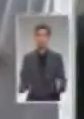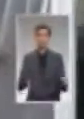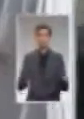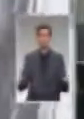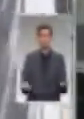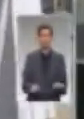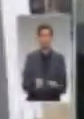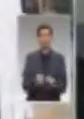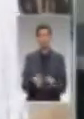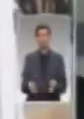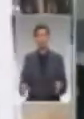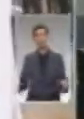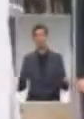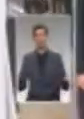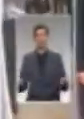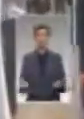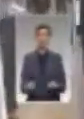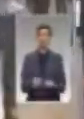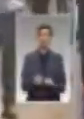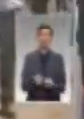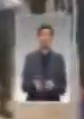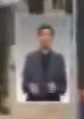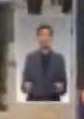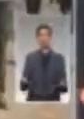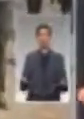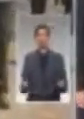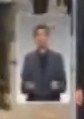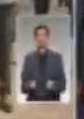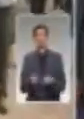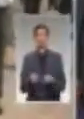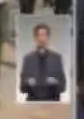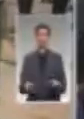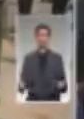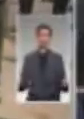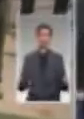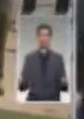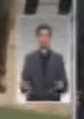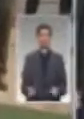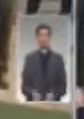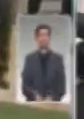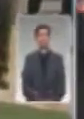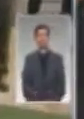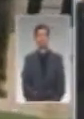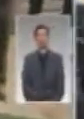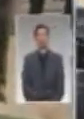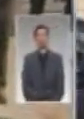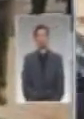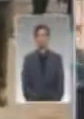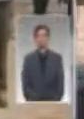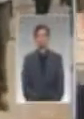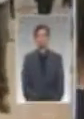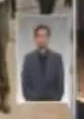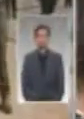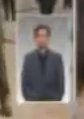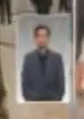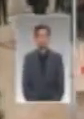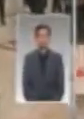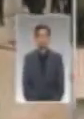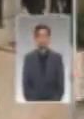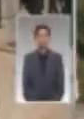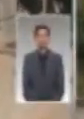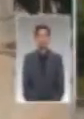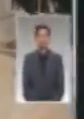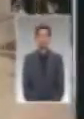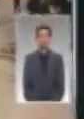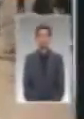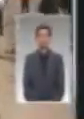contemplado que todos los asistentes puedan tener acceso a la comunión. Exacto, pero fíjense que le digo una cosa, ese momento ha sido